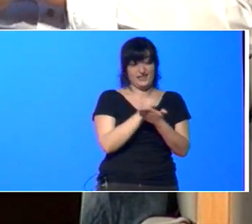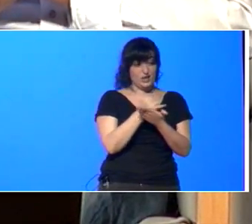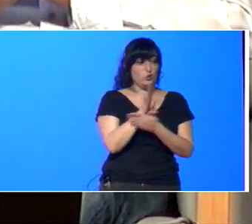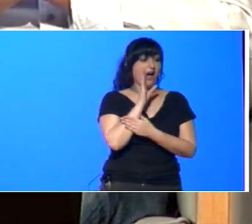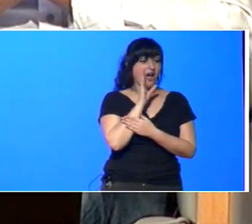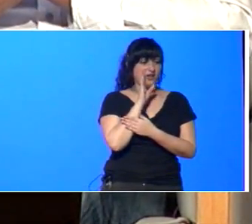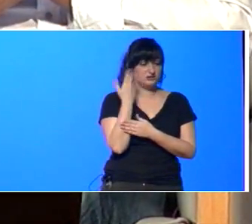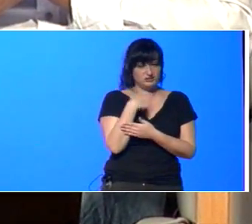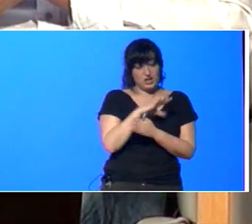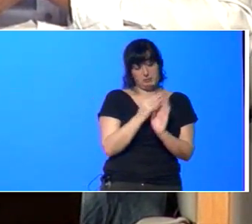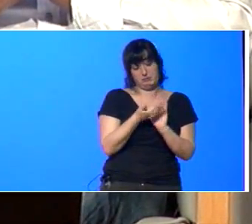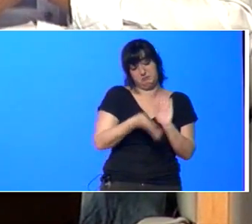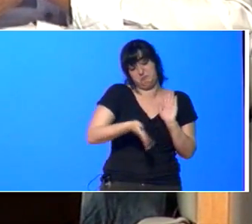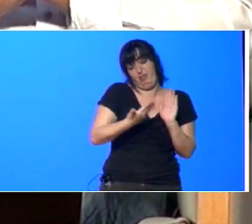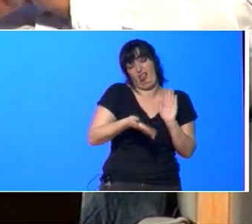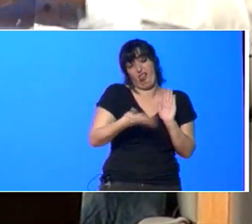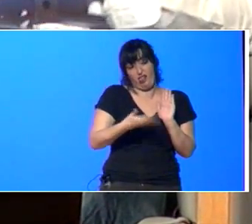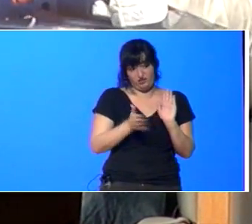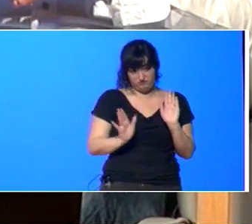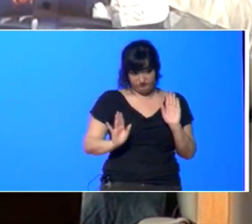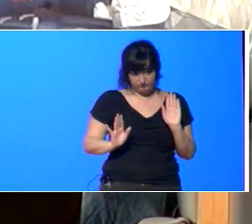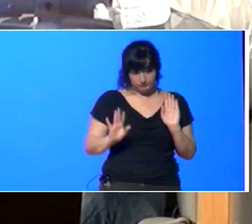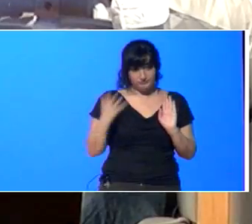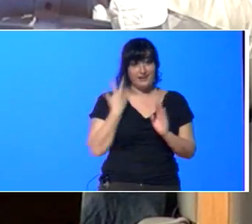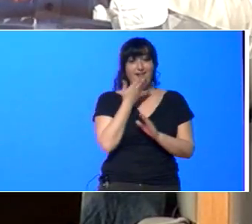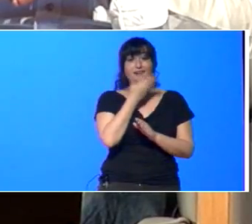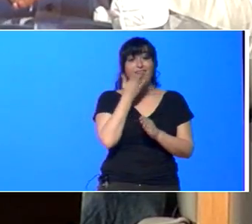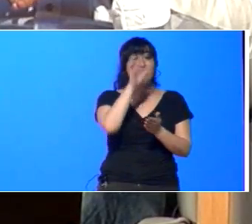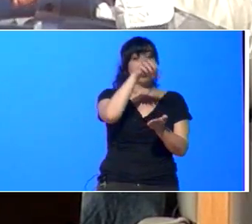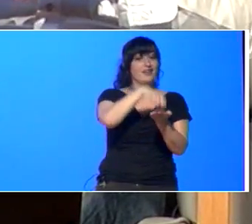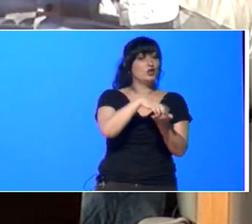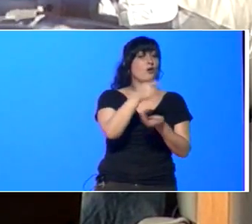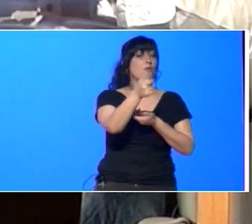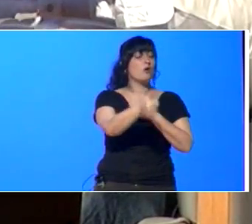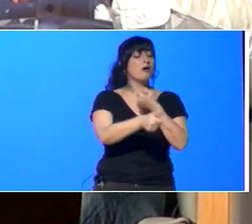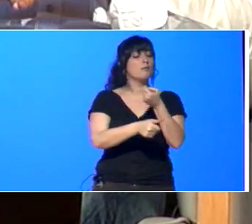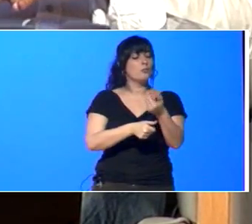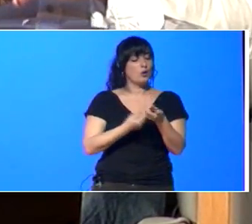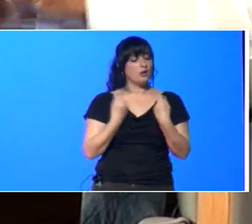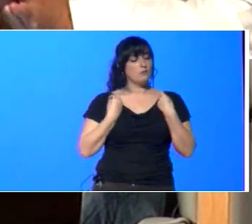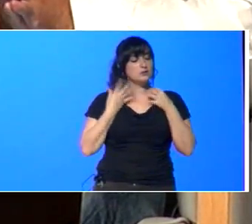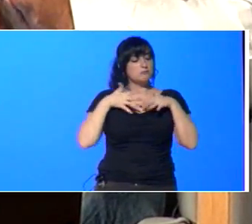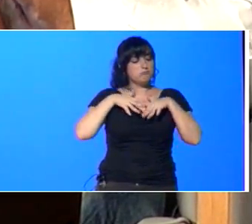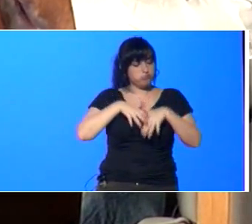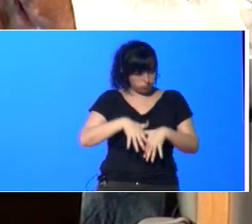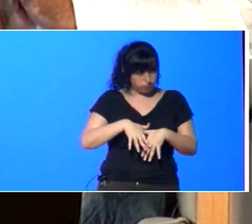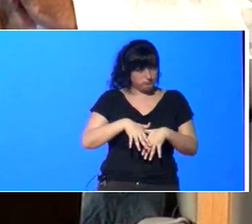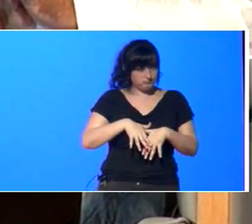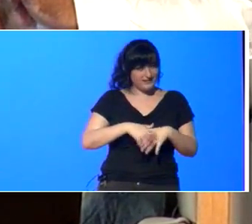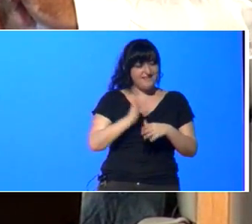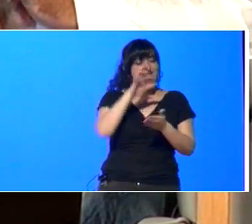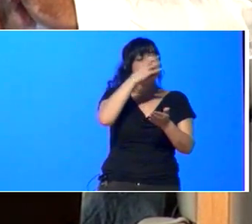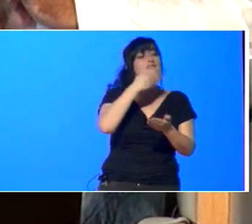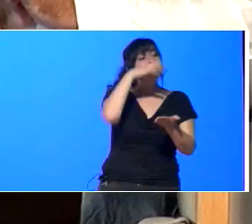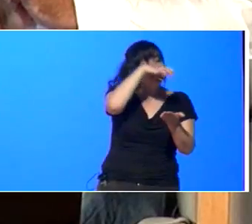tenía. El centro ha interiorizado y ha puesto como parte del proyecto del centro que